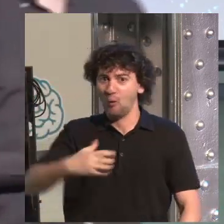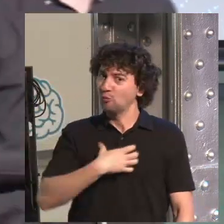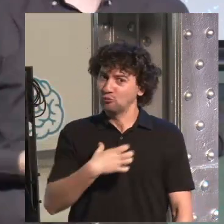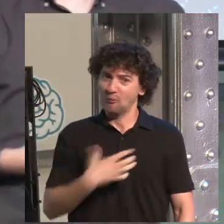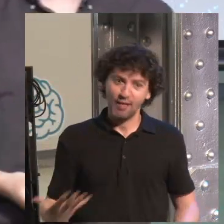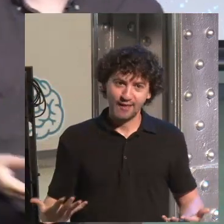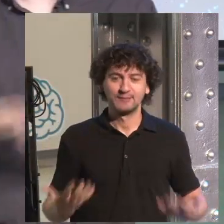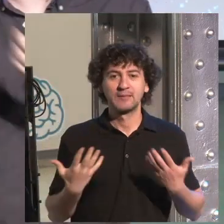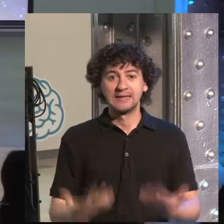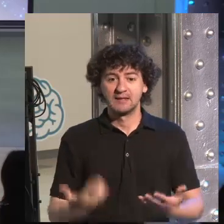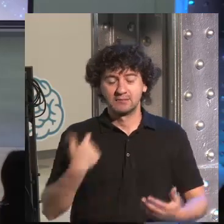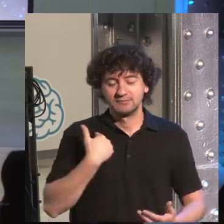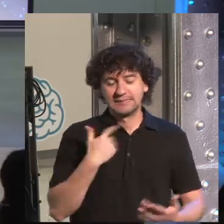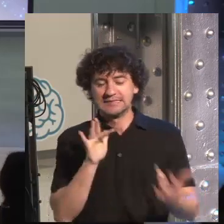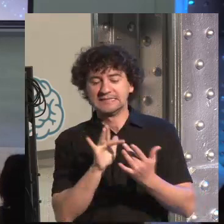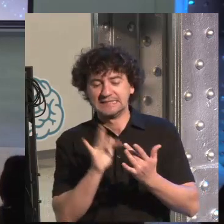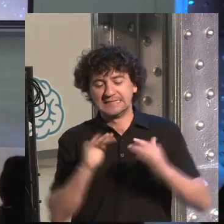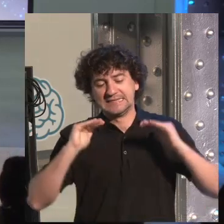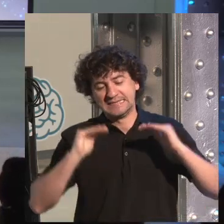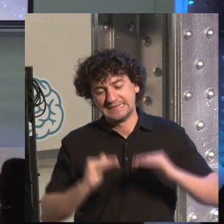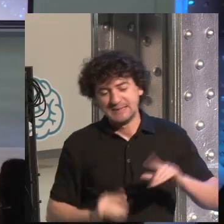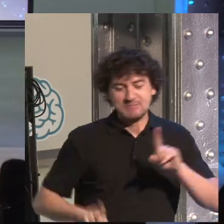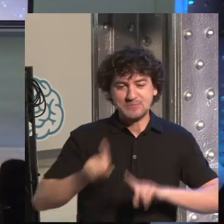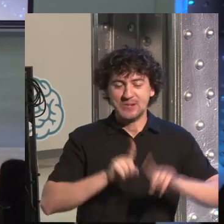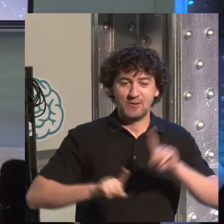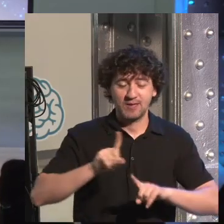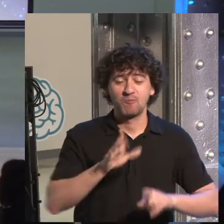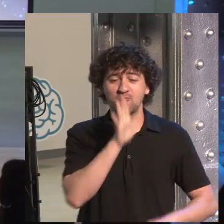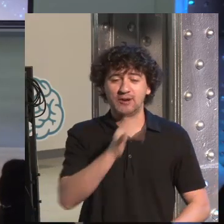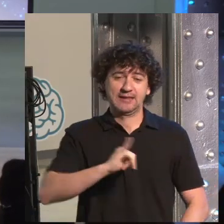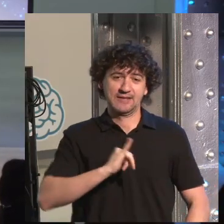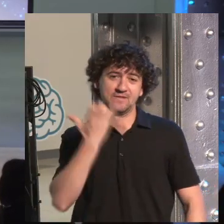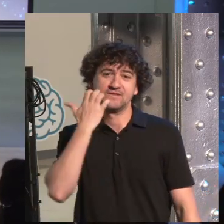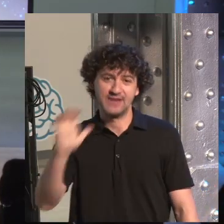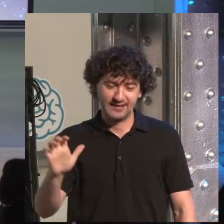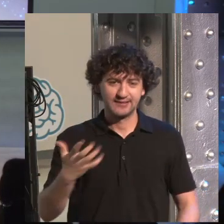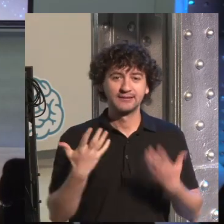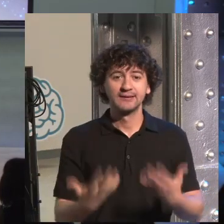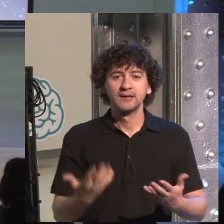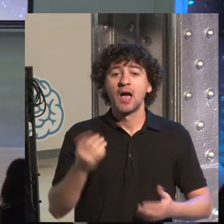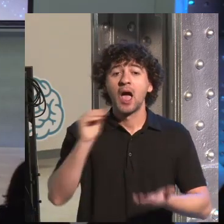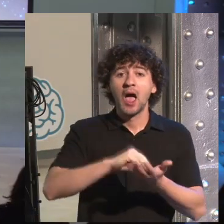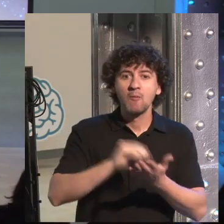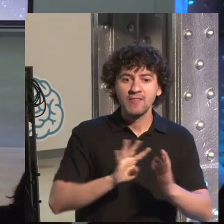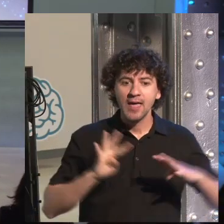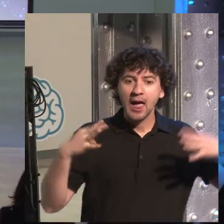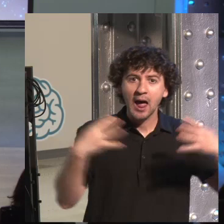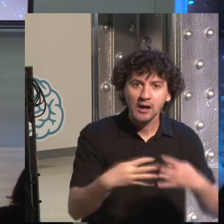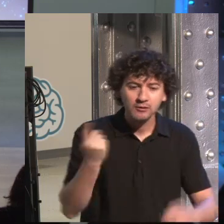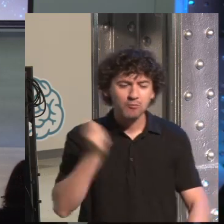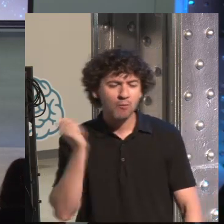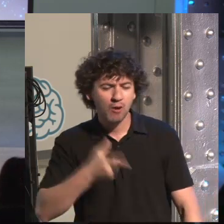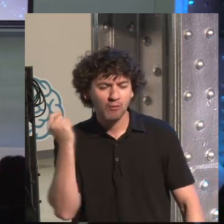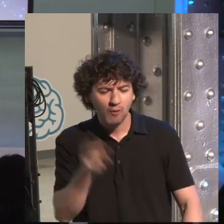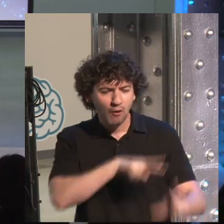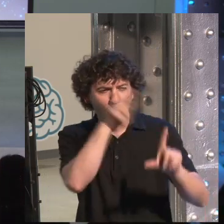claro, la relación pues va bajando, es un problema que tiene ser friki. Otros que pasamos quizás demasiado tiempo en Internet navegando, y en